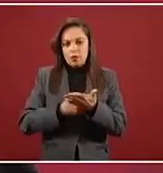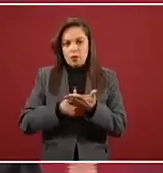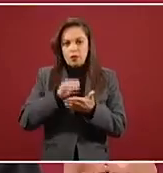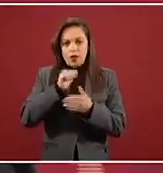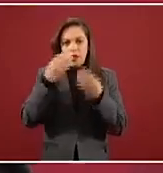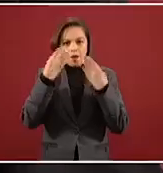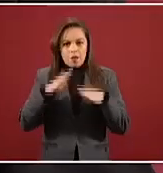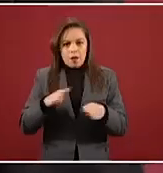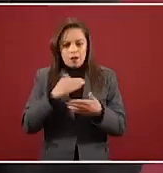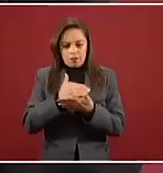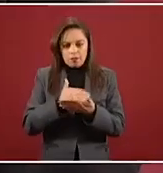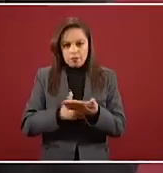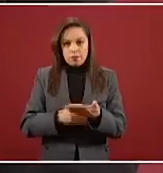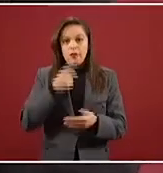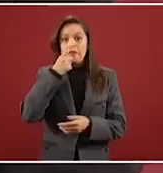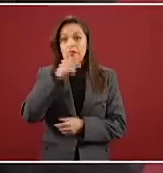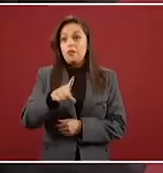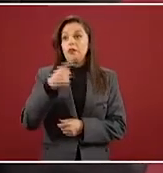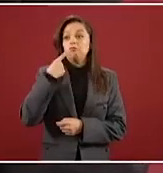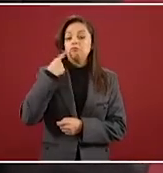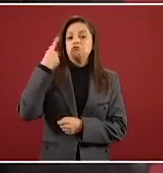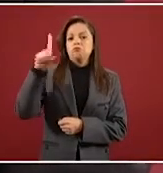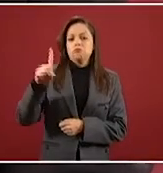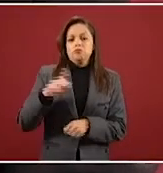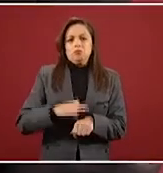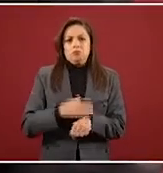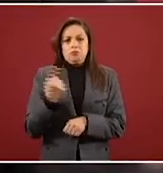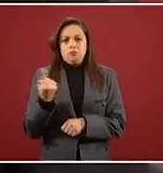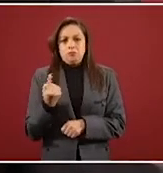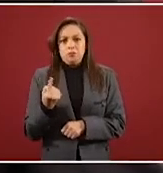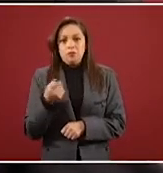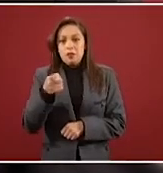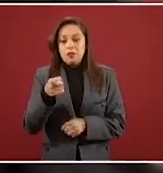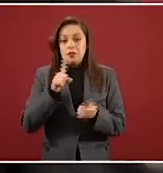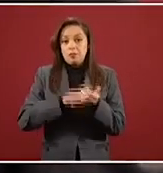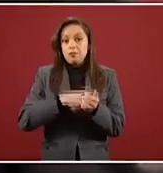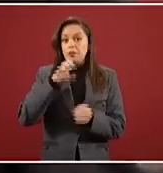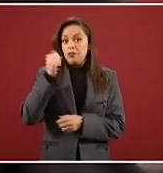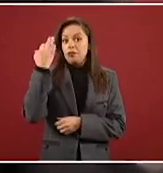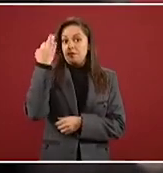Dijeron que nos iban a demandar porque eran falsas.